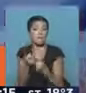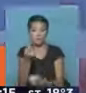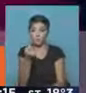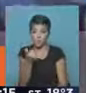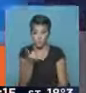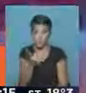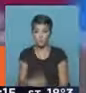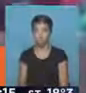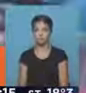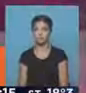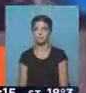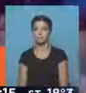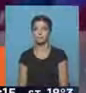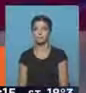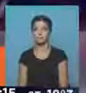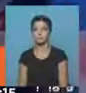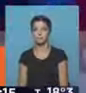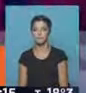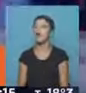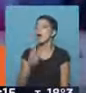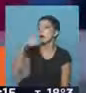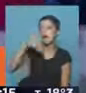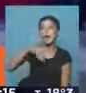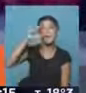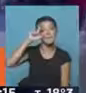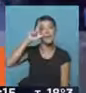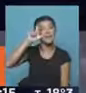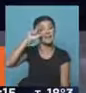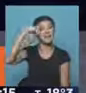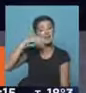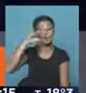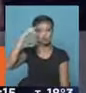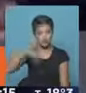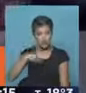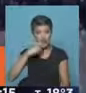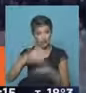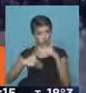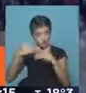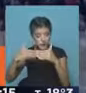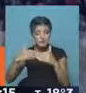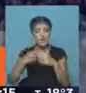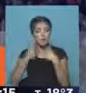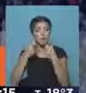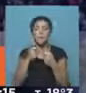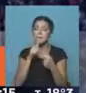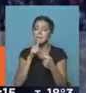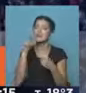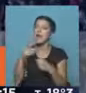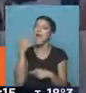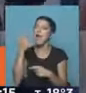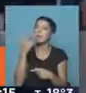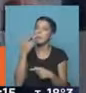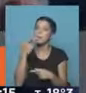encuestas. La arremetida de Mélenchon yo creo que tiene que ver con que Mélenchon plantea una serie de cosas que